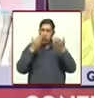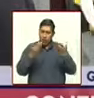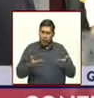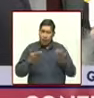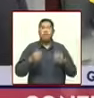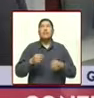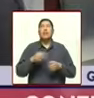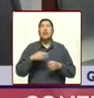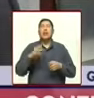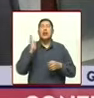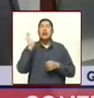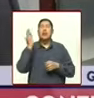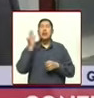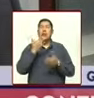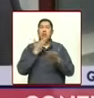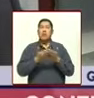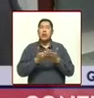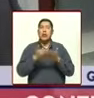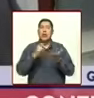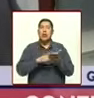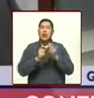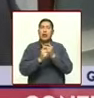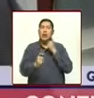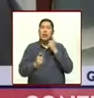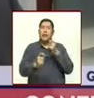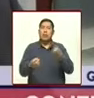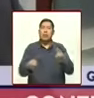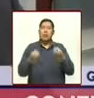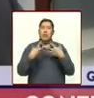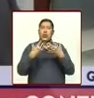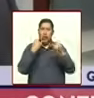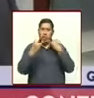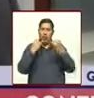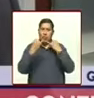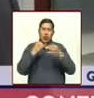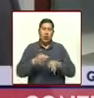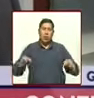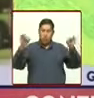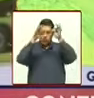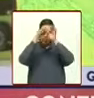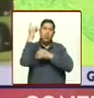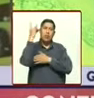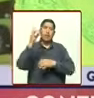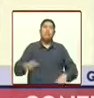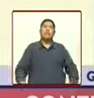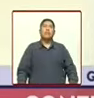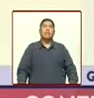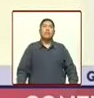el camino. Y me parece muy bien que acá en la terminal den esta información, que es importante para el país.